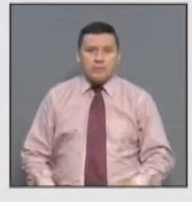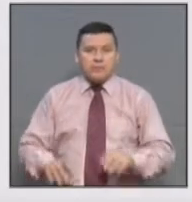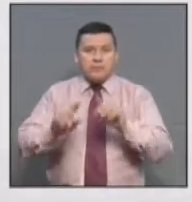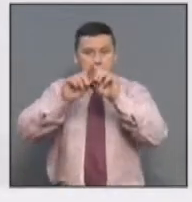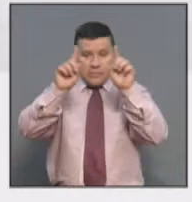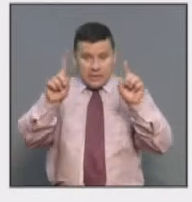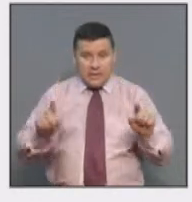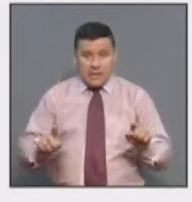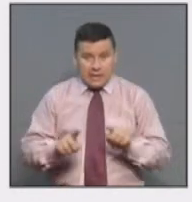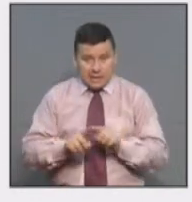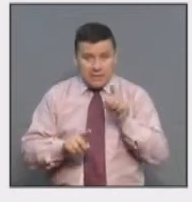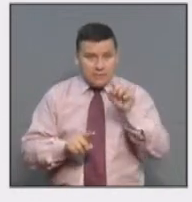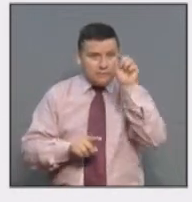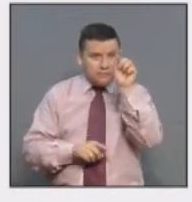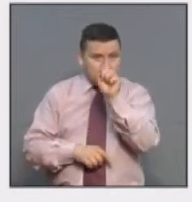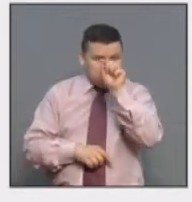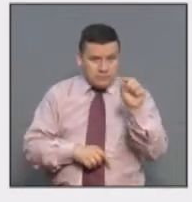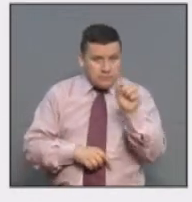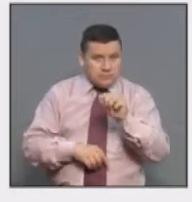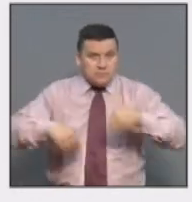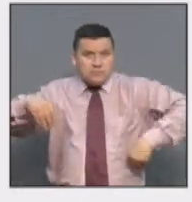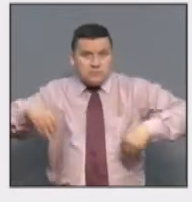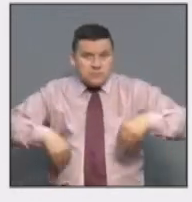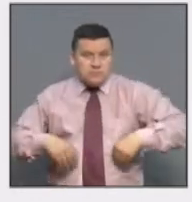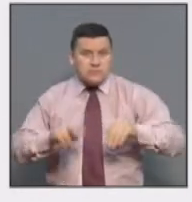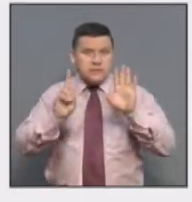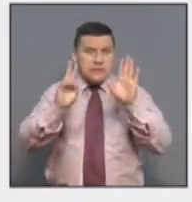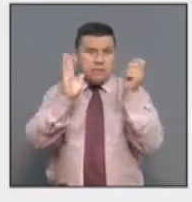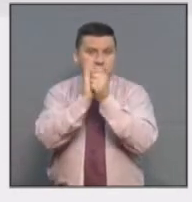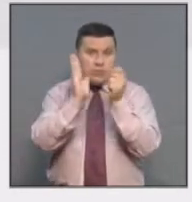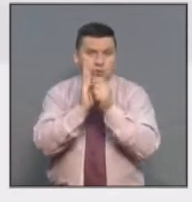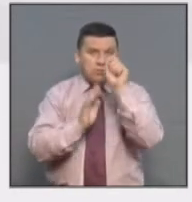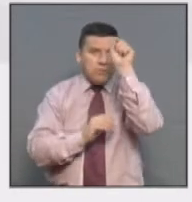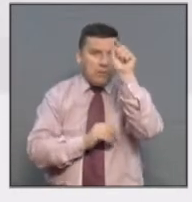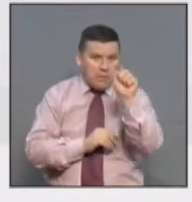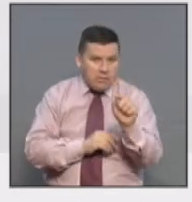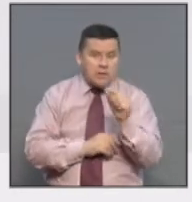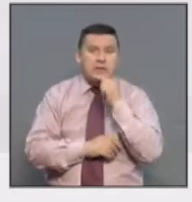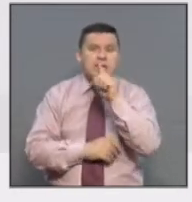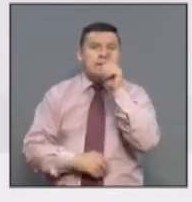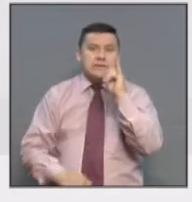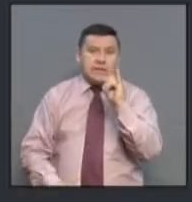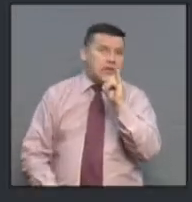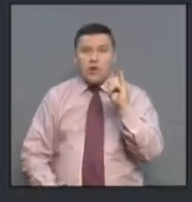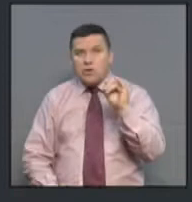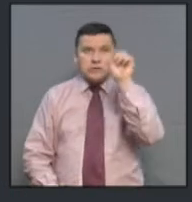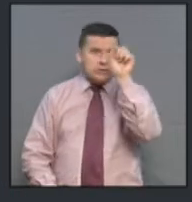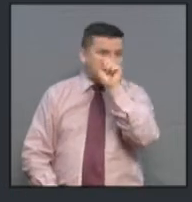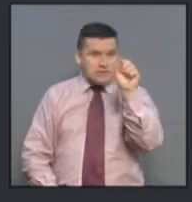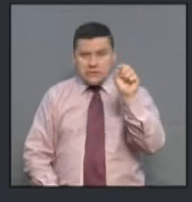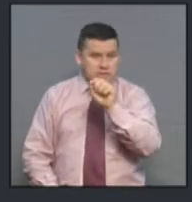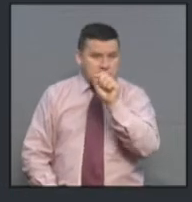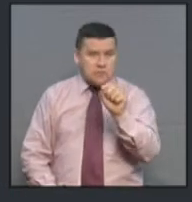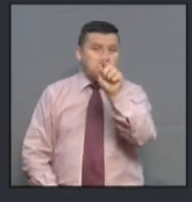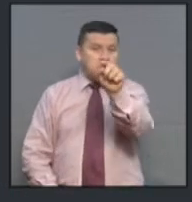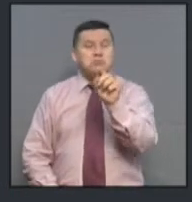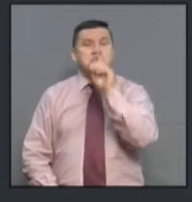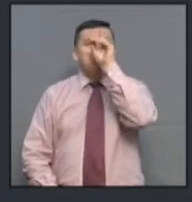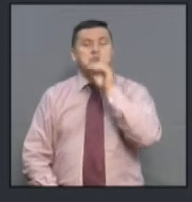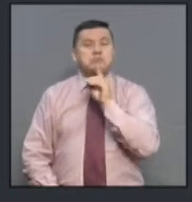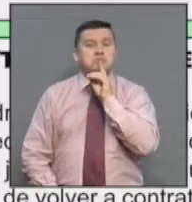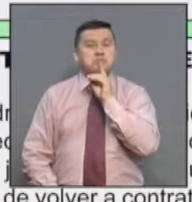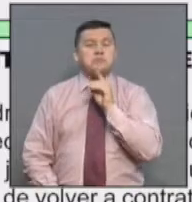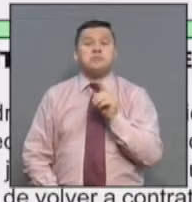tarjetón para la consulta anticorrupción incluye 7 puntos a los que los colombianos dirán sí o no, dentro de los que podemos